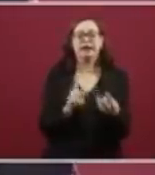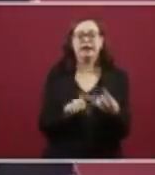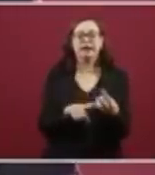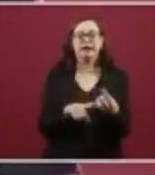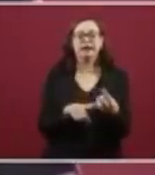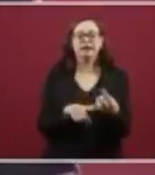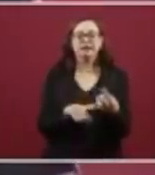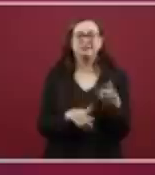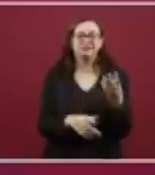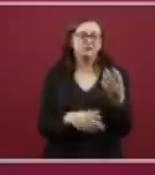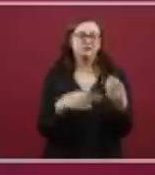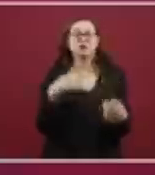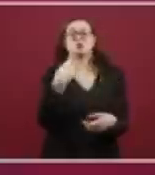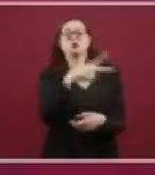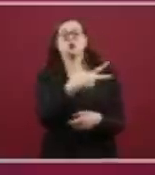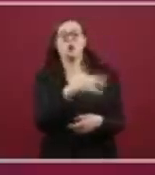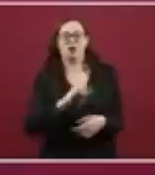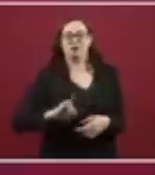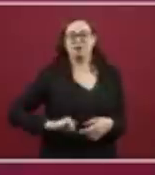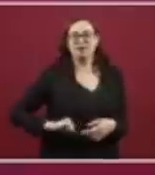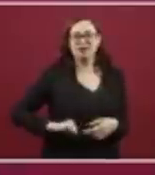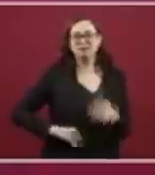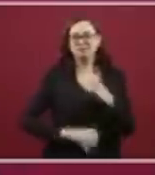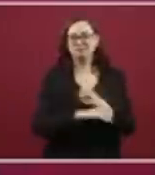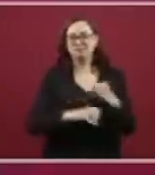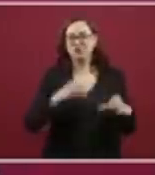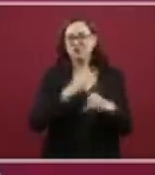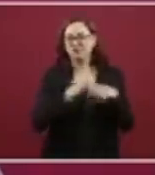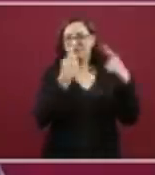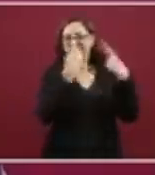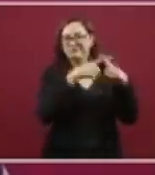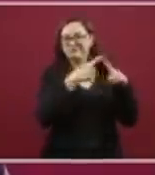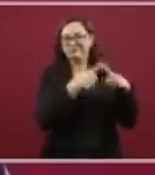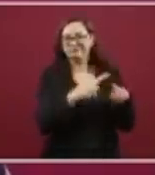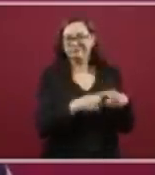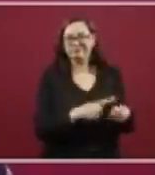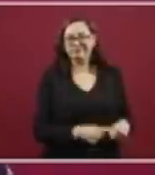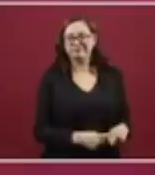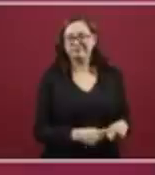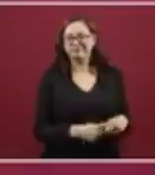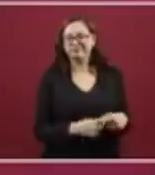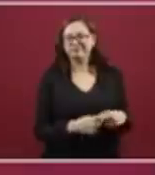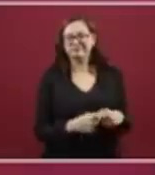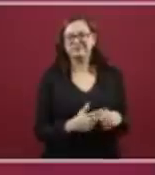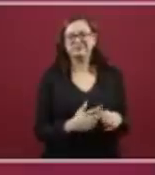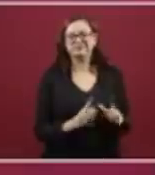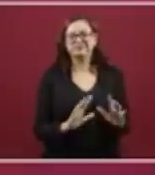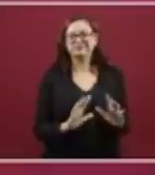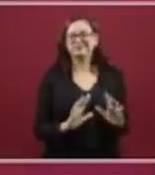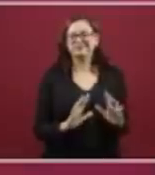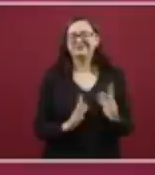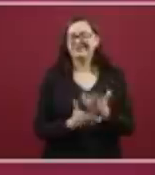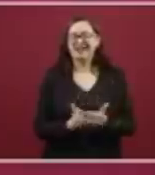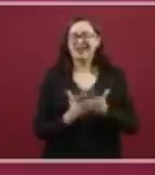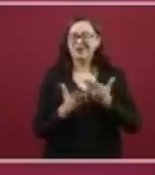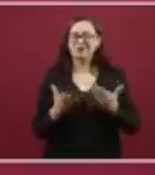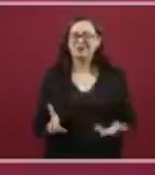y otras cosas por el estilo. Aquí vamos, cuando lean el